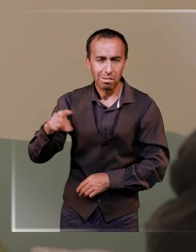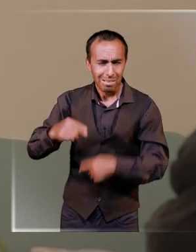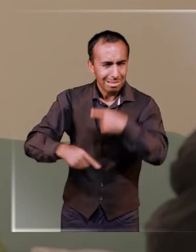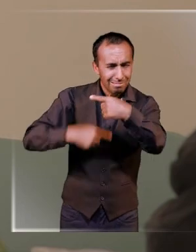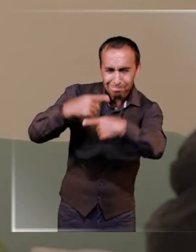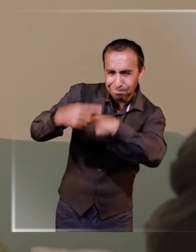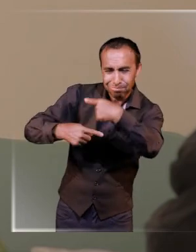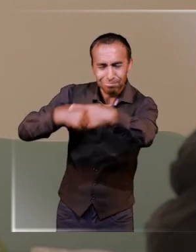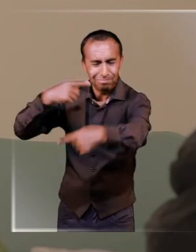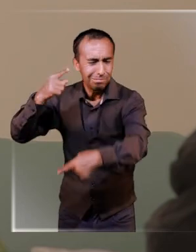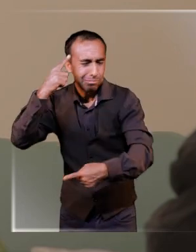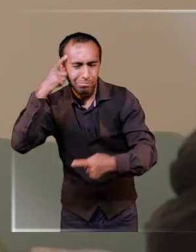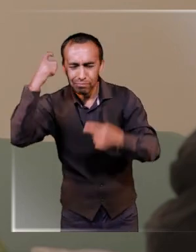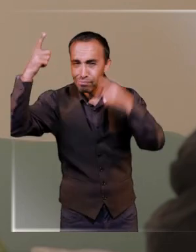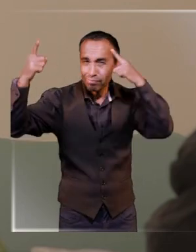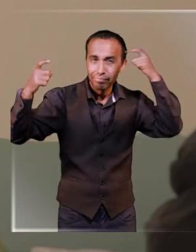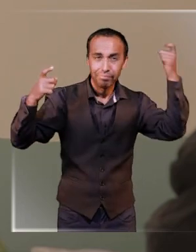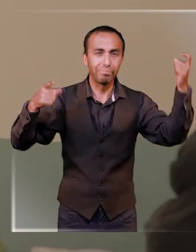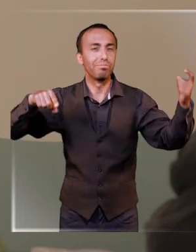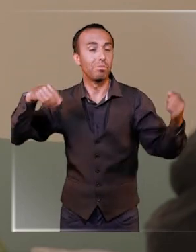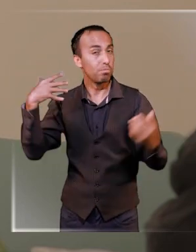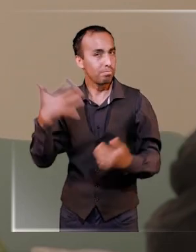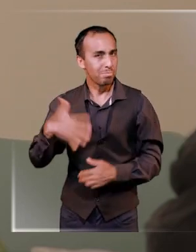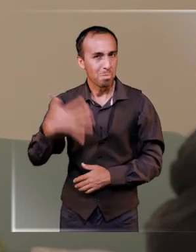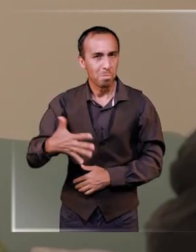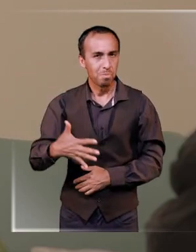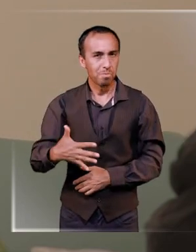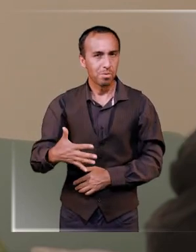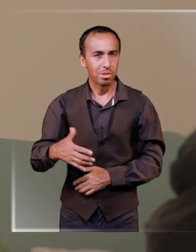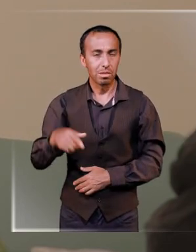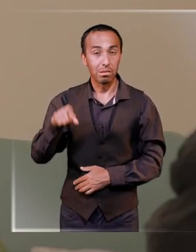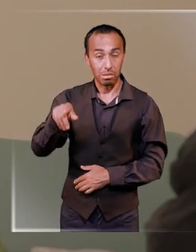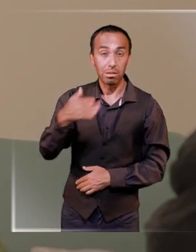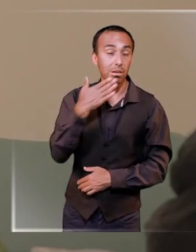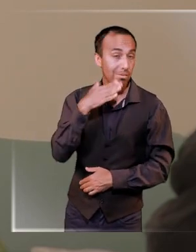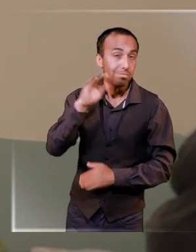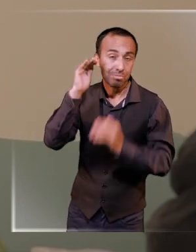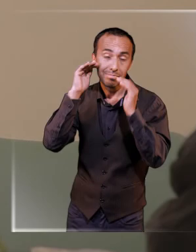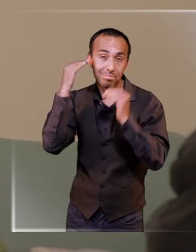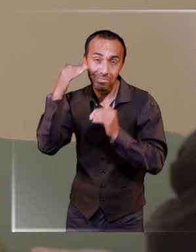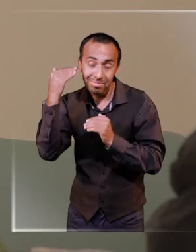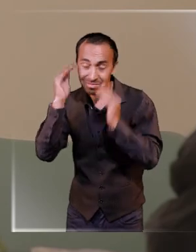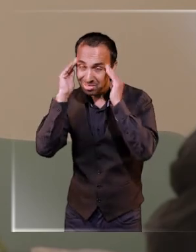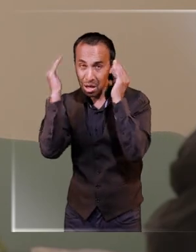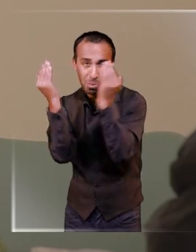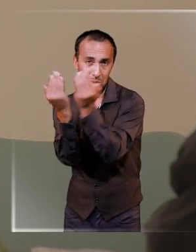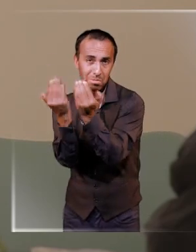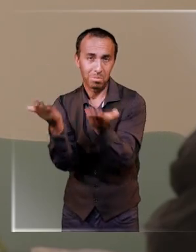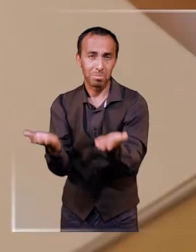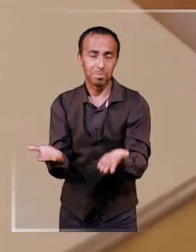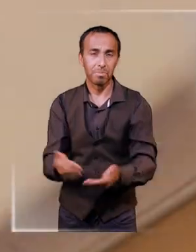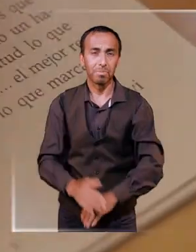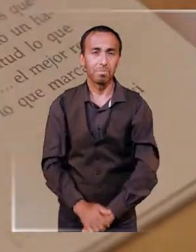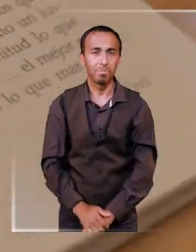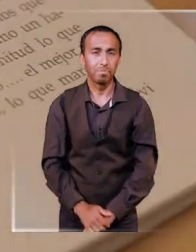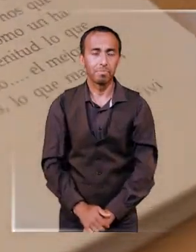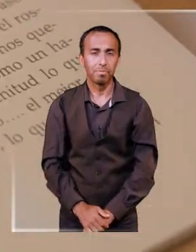este mundo repleto de imaginación, de fantasía, de cosas increíbles. Y Baldomero es un niño que tiene autismo.